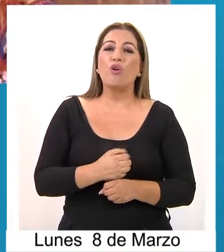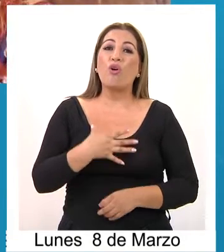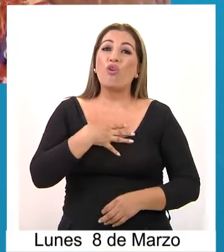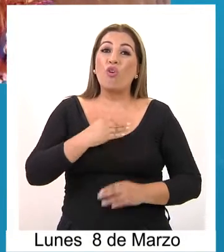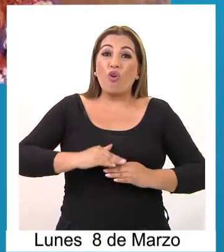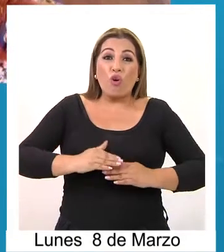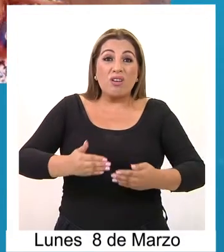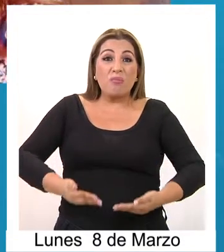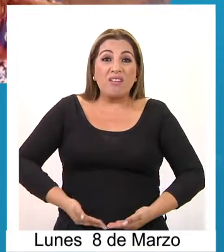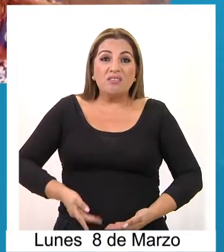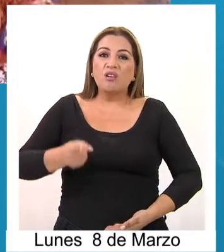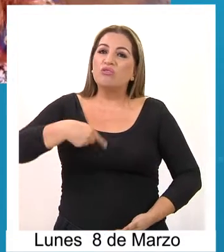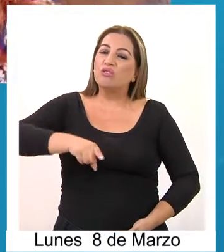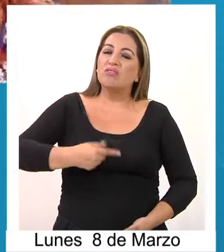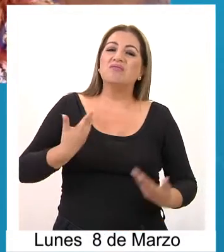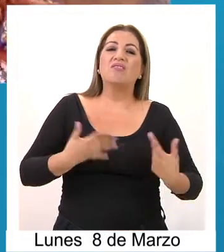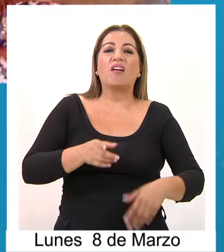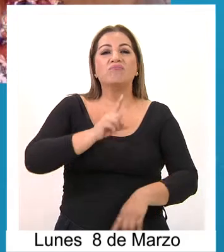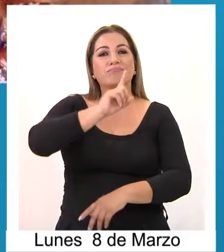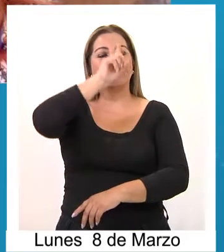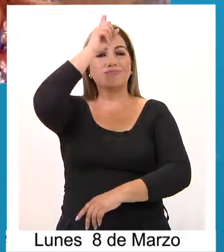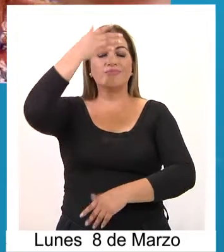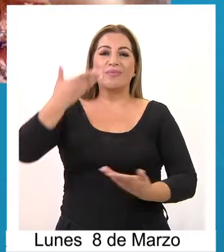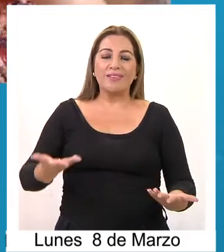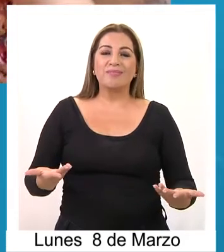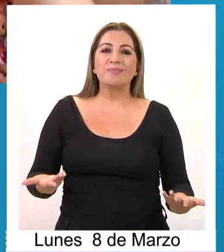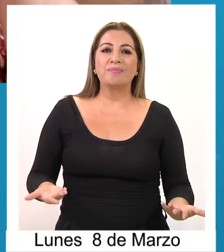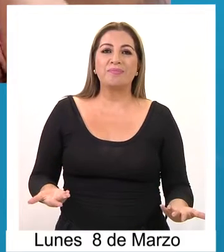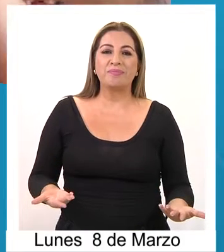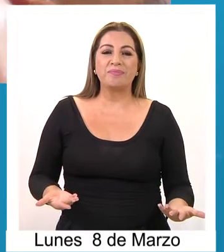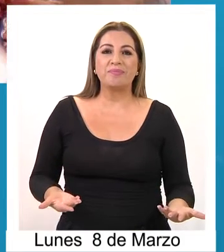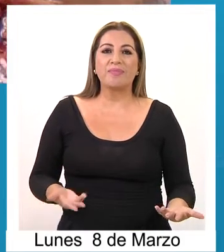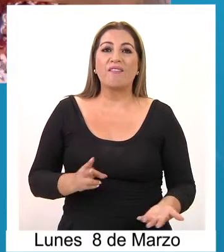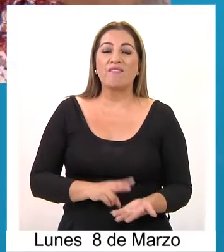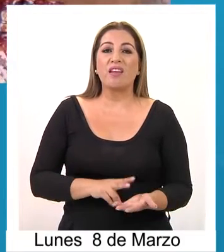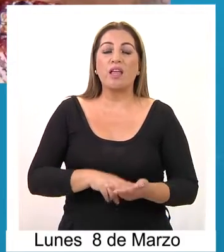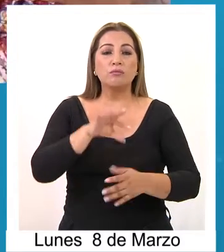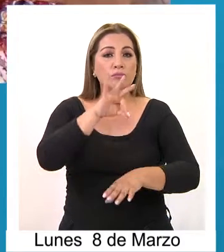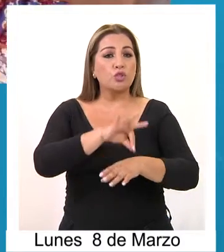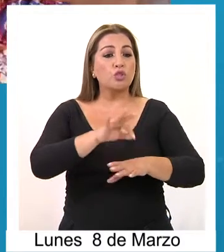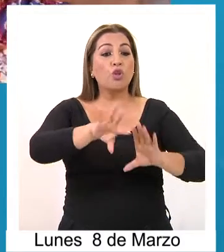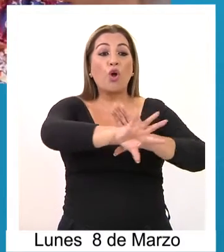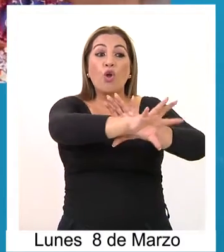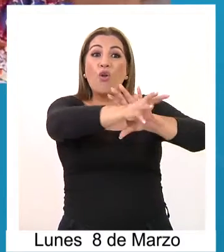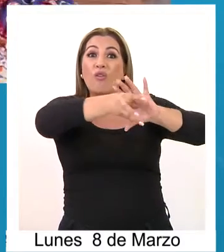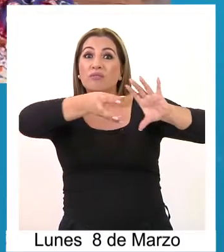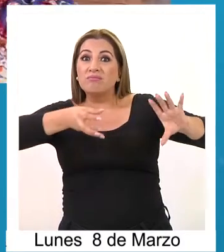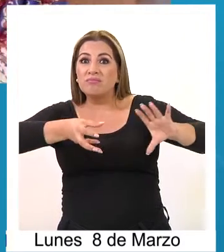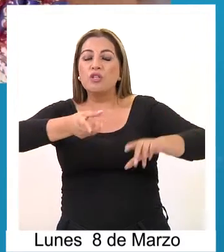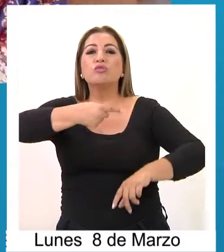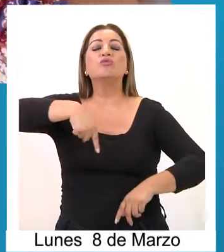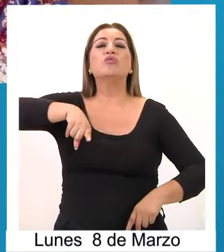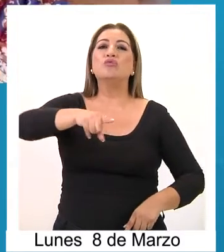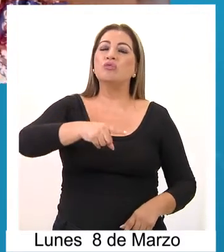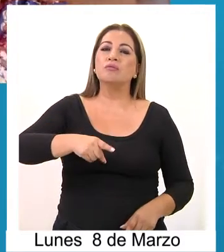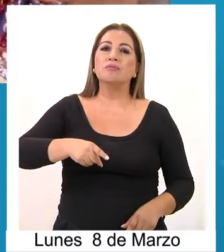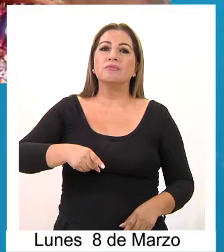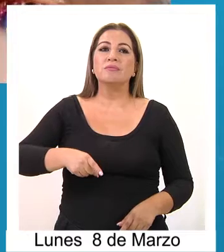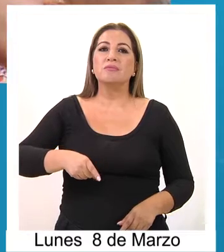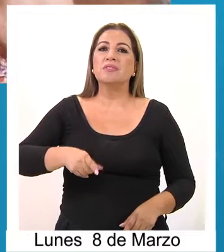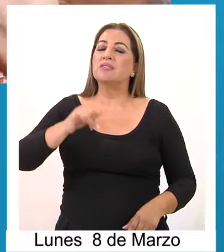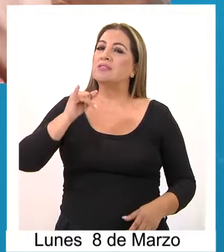estamos absolutamente acostumbrados y por eso creo yo, Reinaldo, que los ginecólogos y los obstetras hemos sido las voces